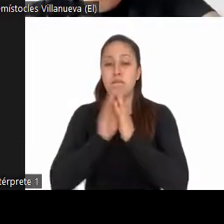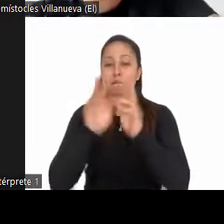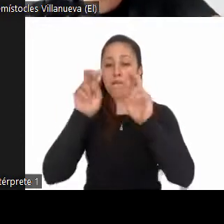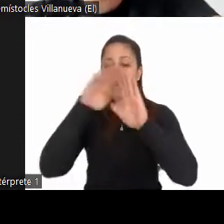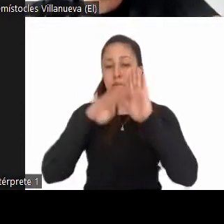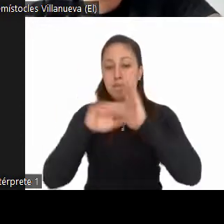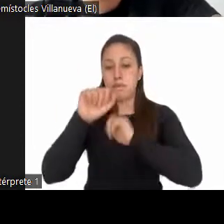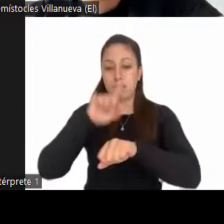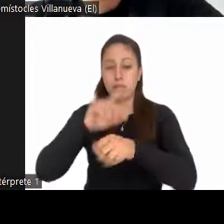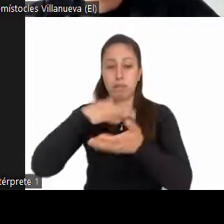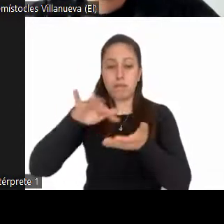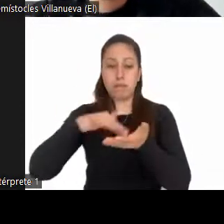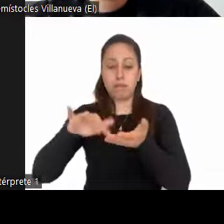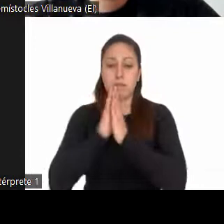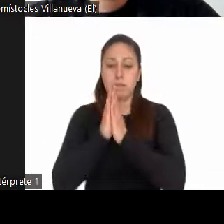día.